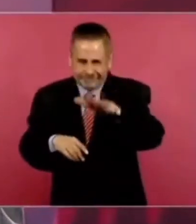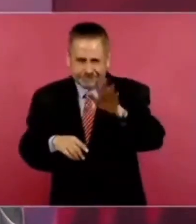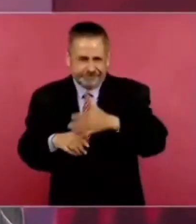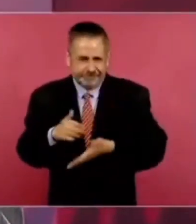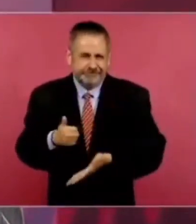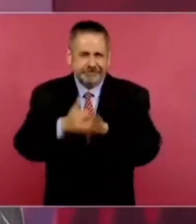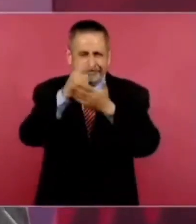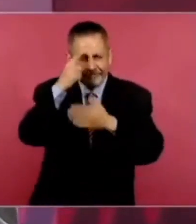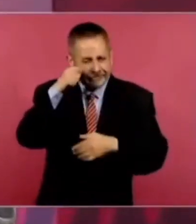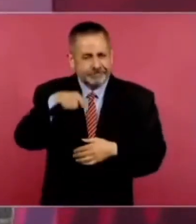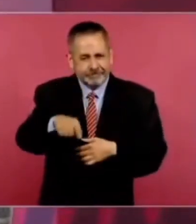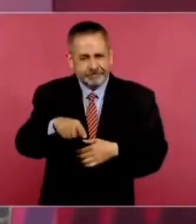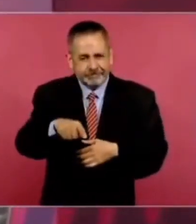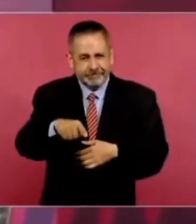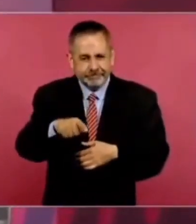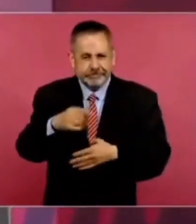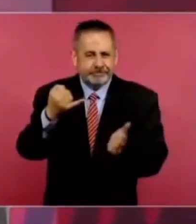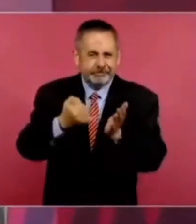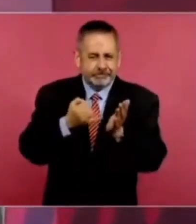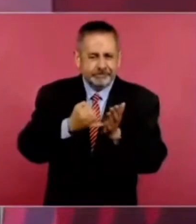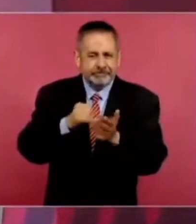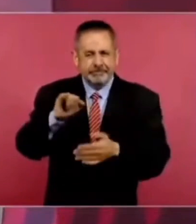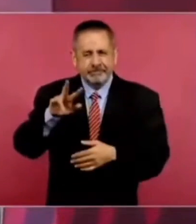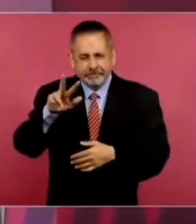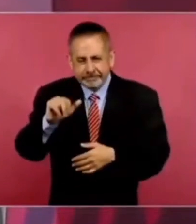ayuda para que se aumente el IVA.